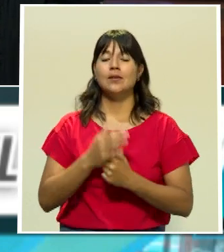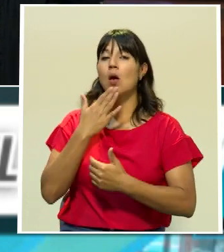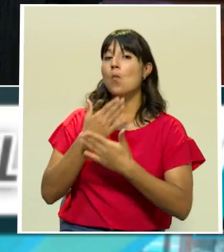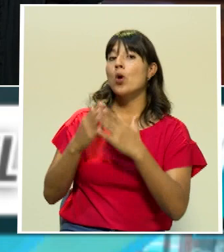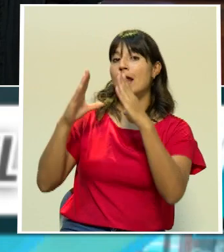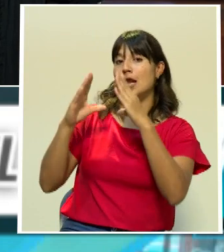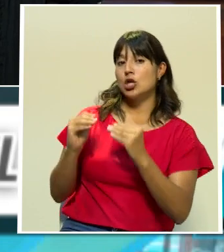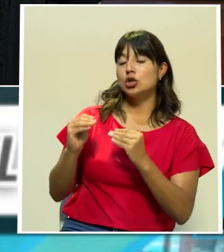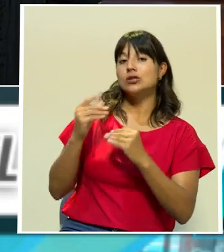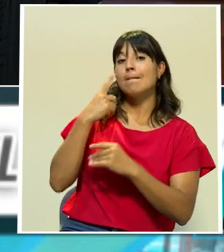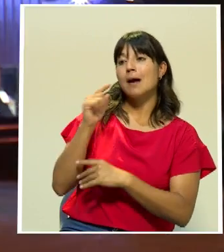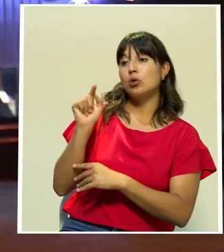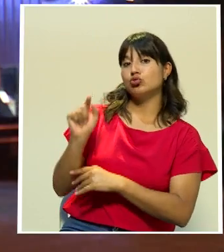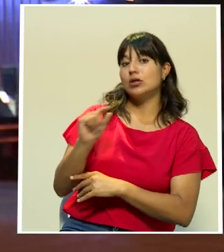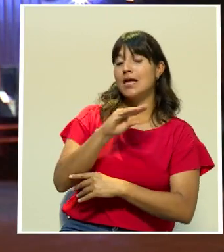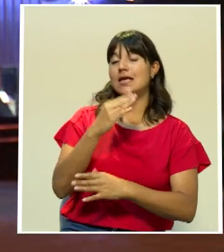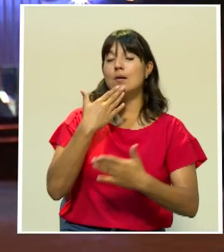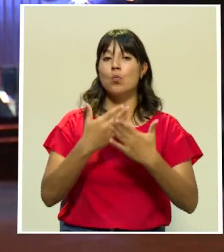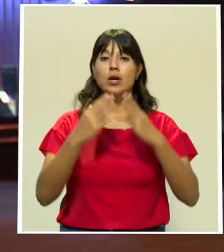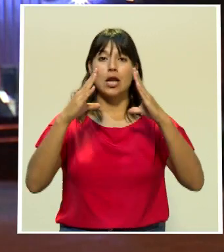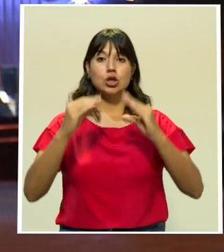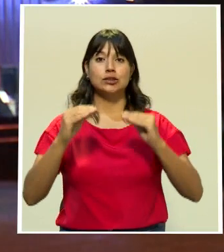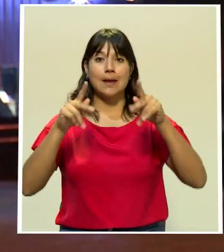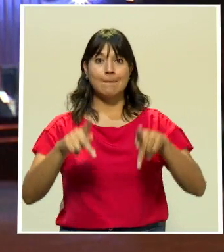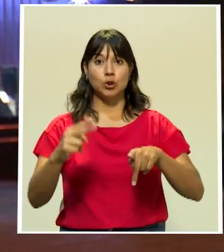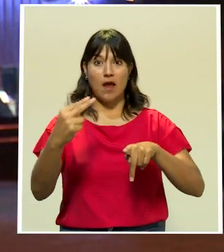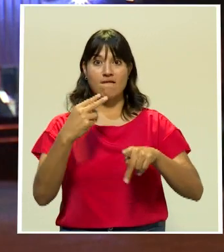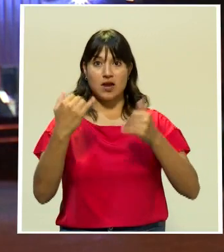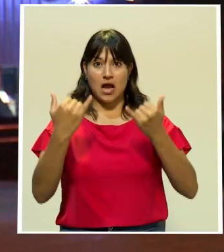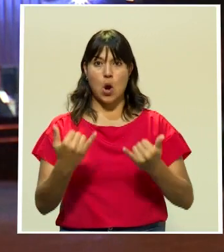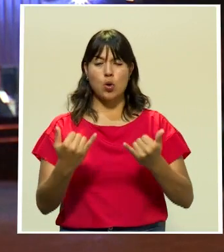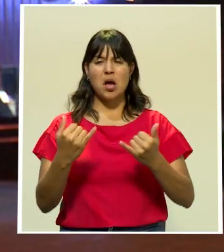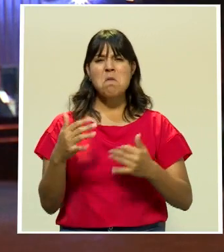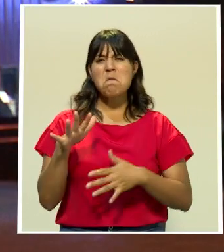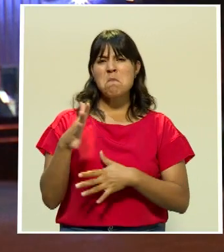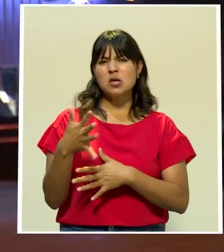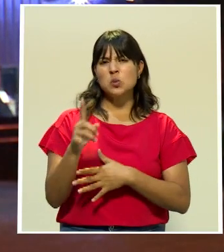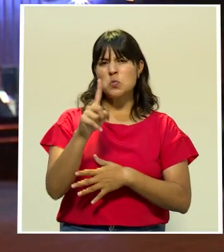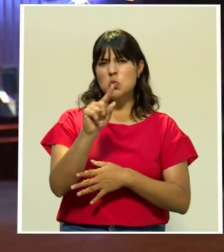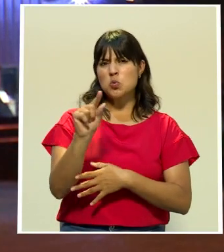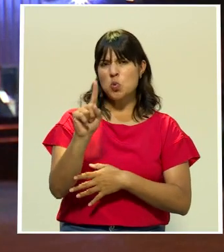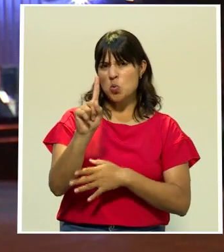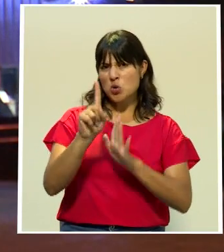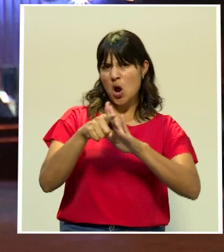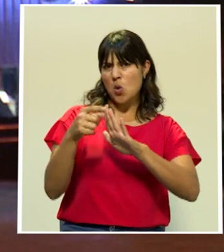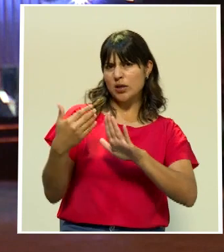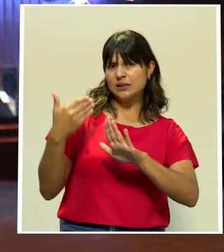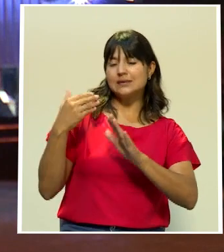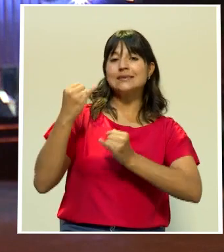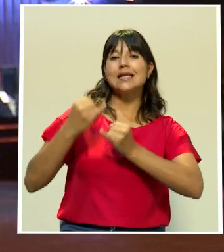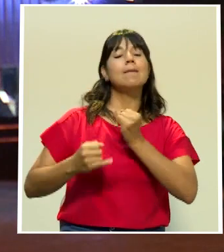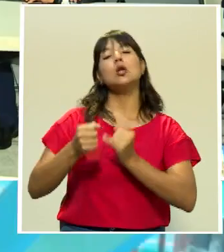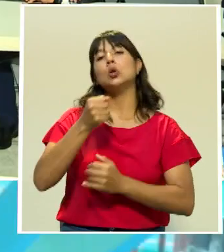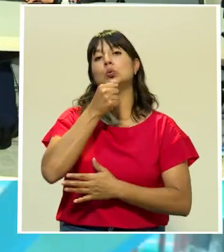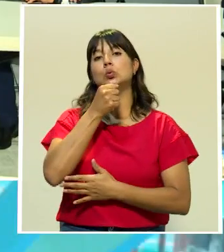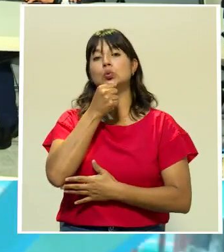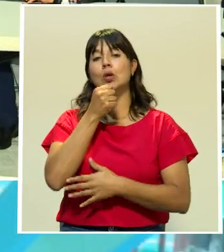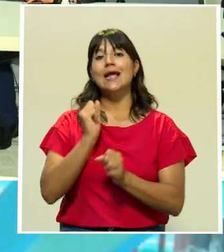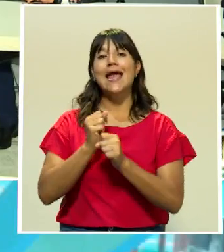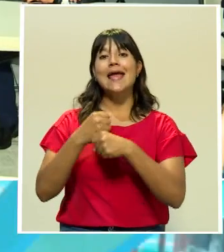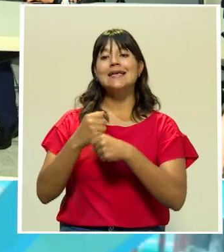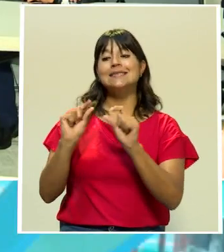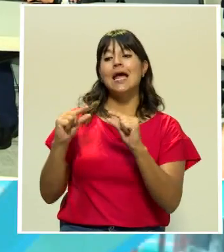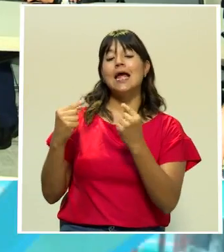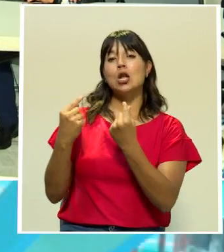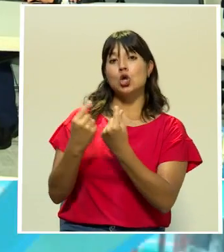Buenas noches, don Ernesto, para usted y para los televidentes. Hace aproximadamente una hora finalizó esta conferencia de prensa que realizó el